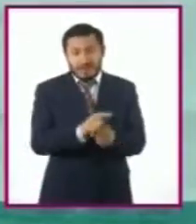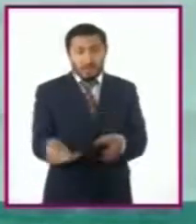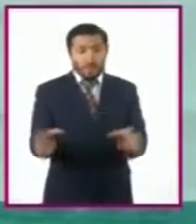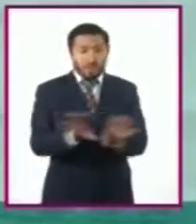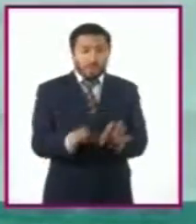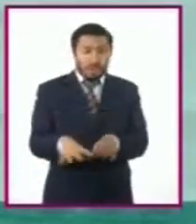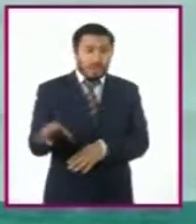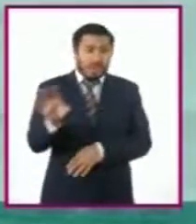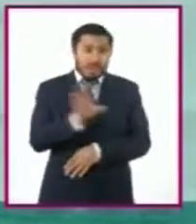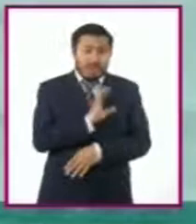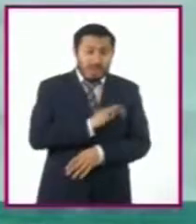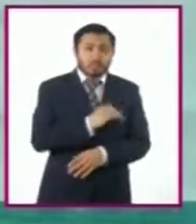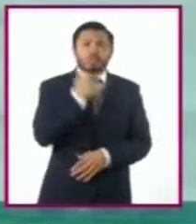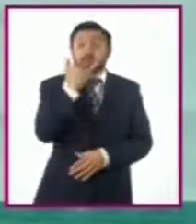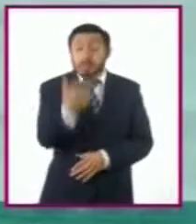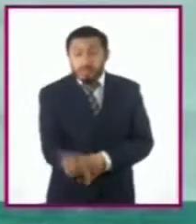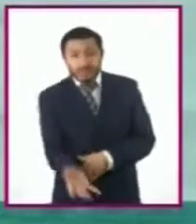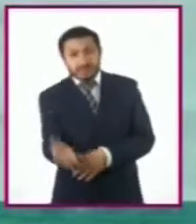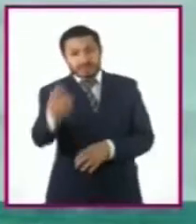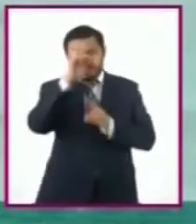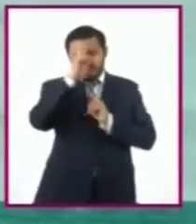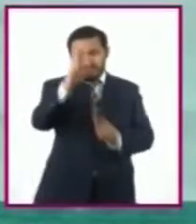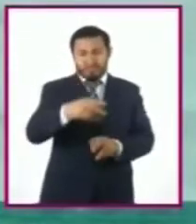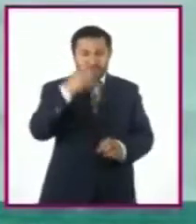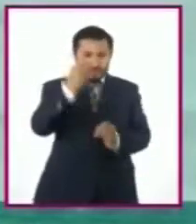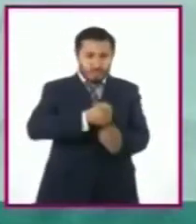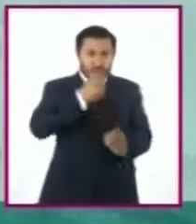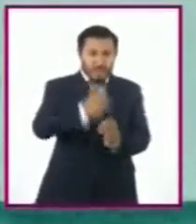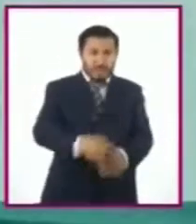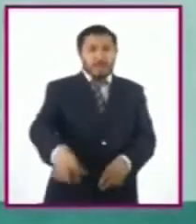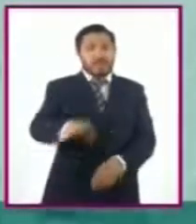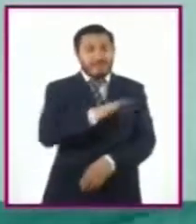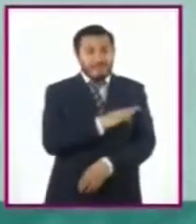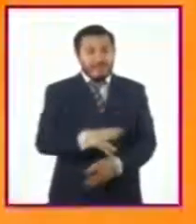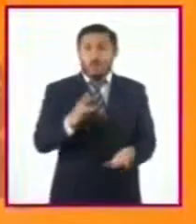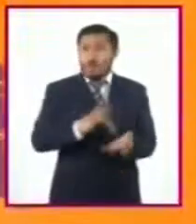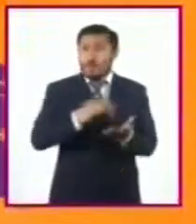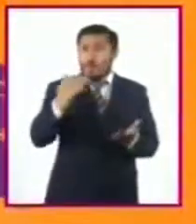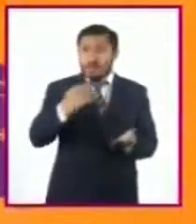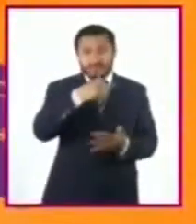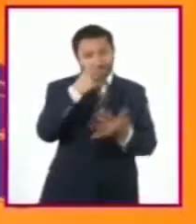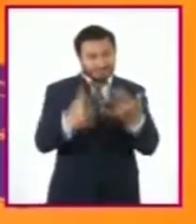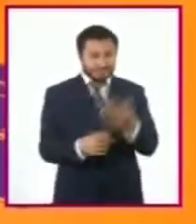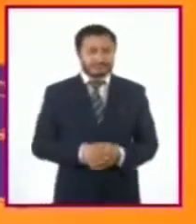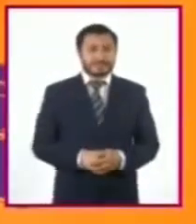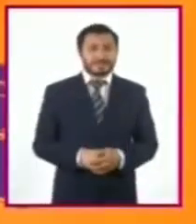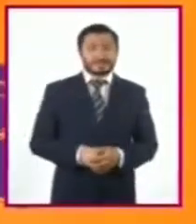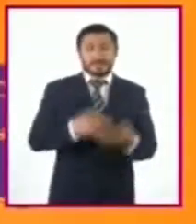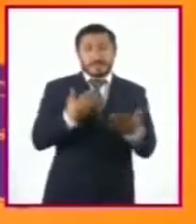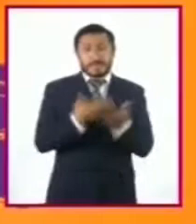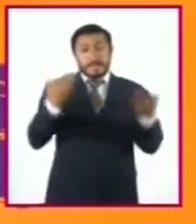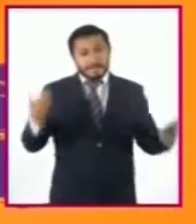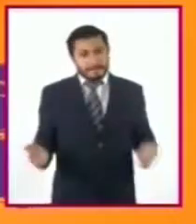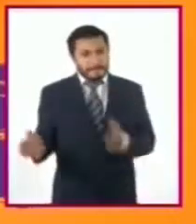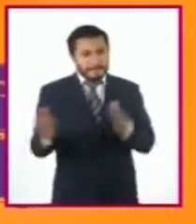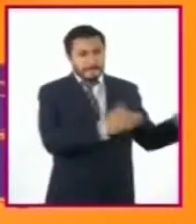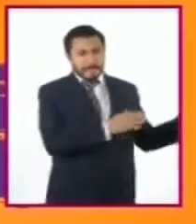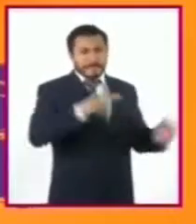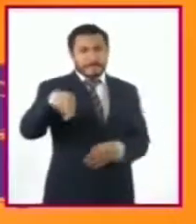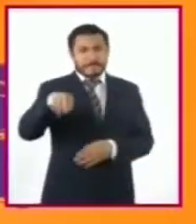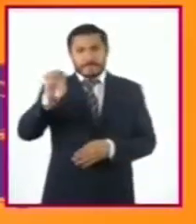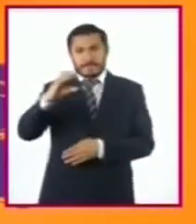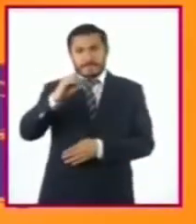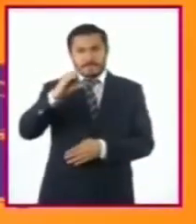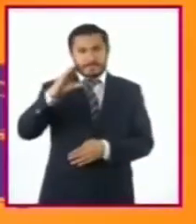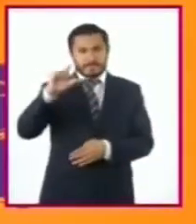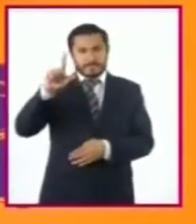el respeto, la perseverancia, la esperanza o la gratitud. Vayamos con el neoclasicismo. Los